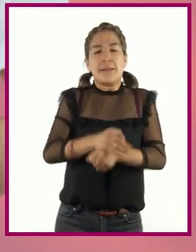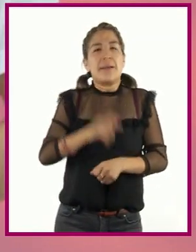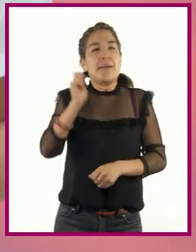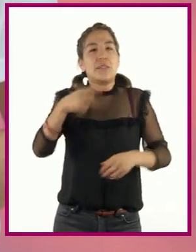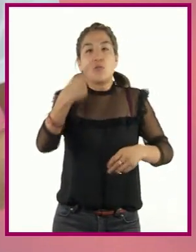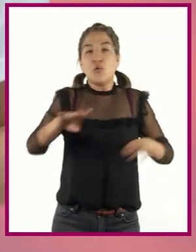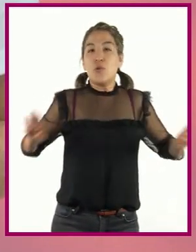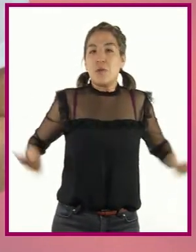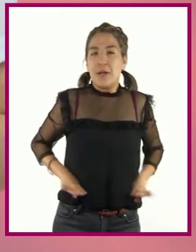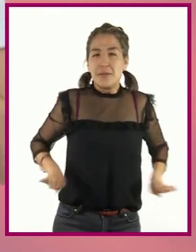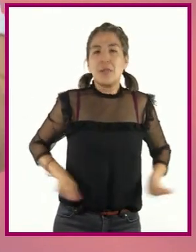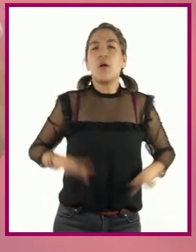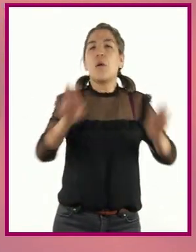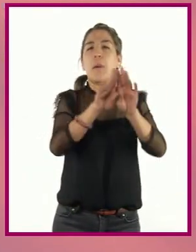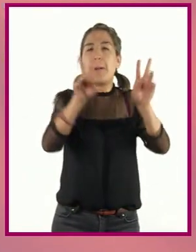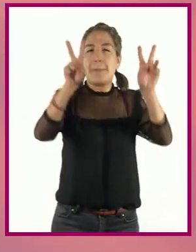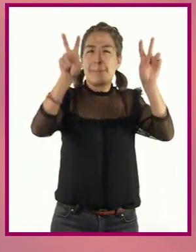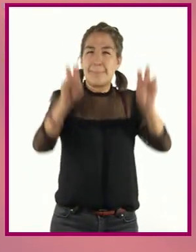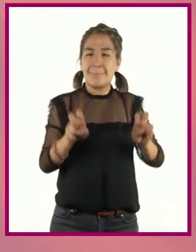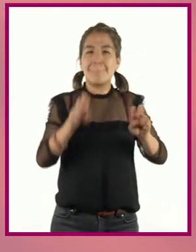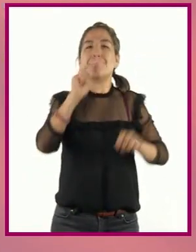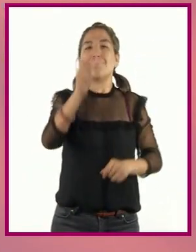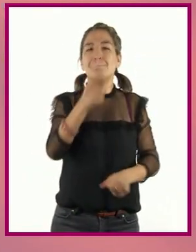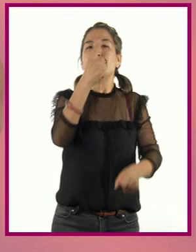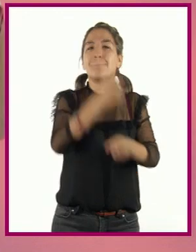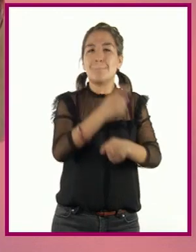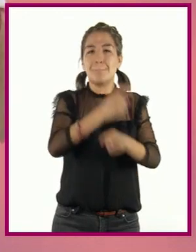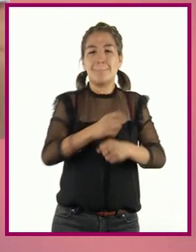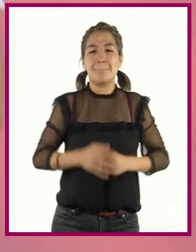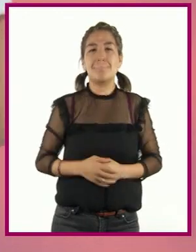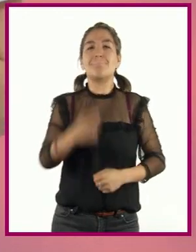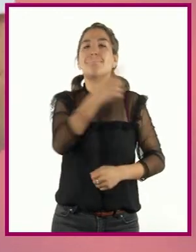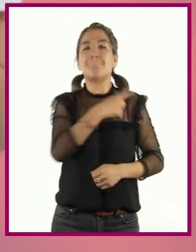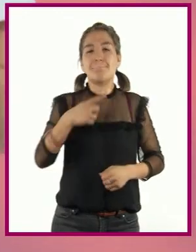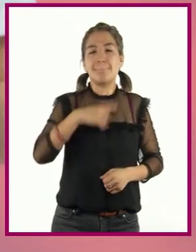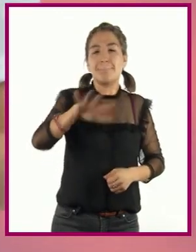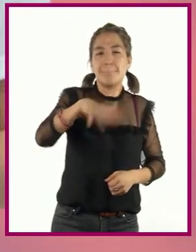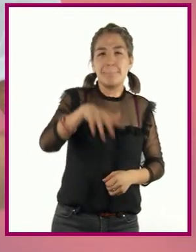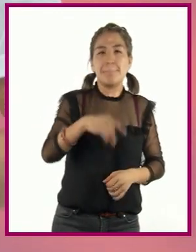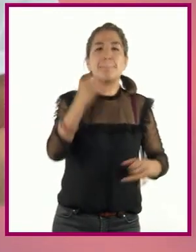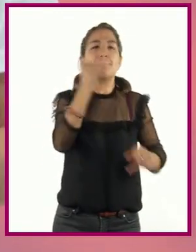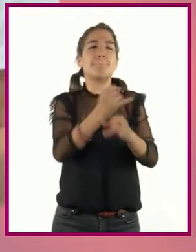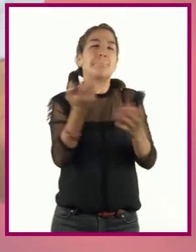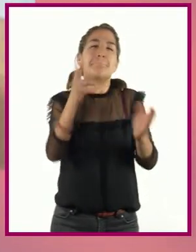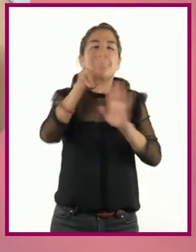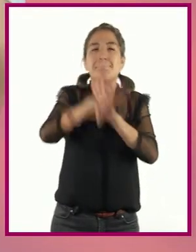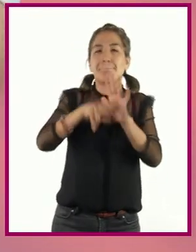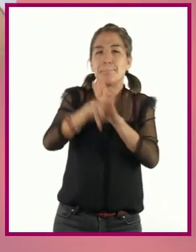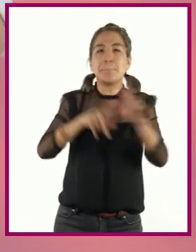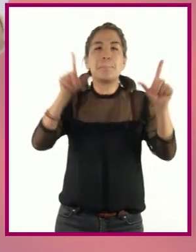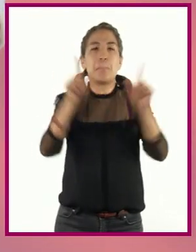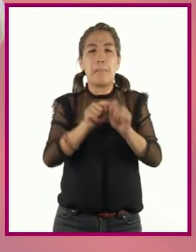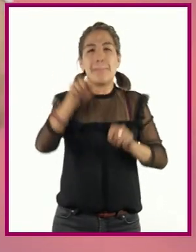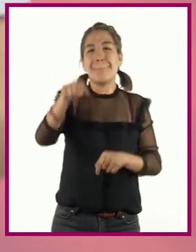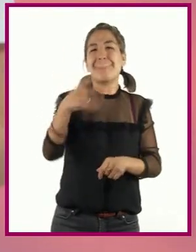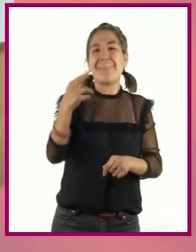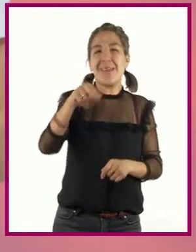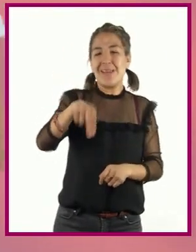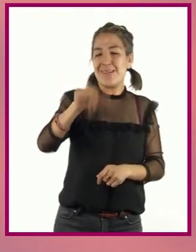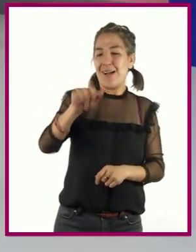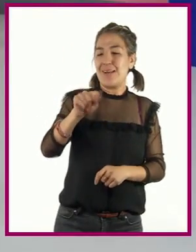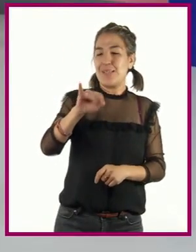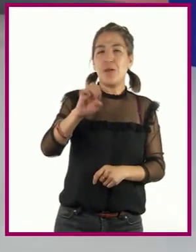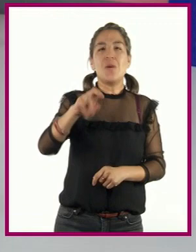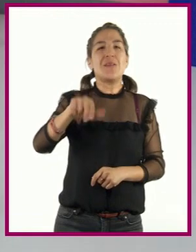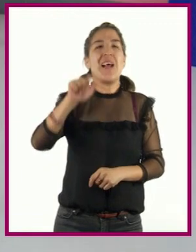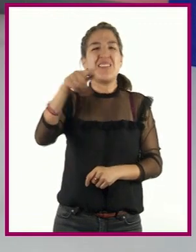las características de la temática, se me viene en primer lugar buscar un documental, por ejemplo, de National Geographic, ya